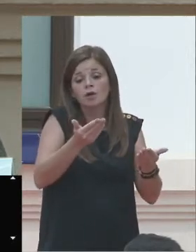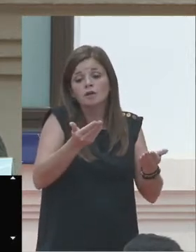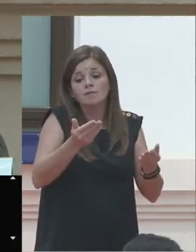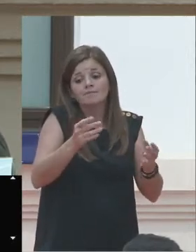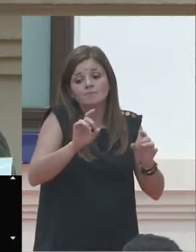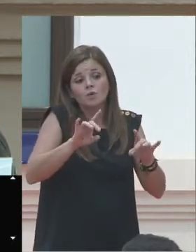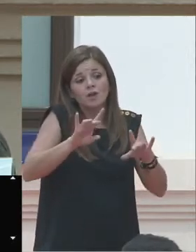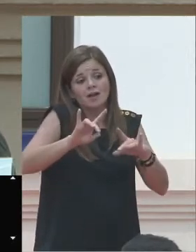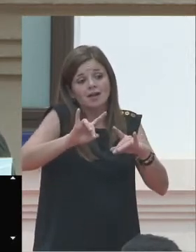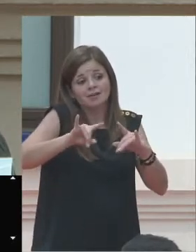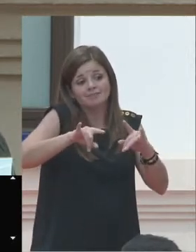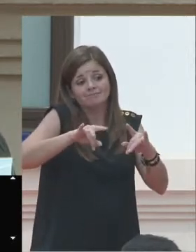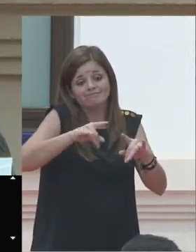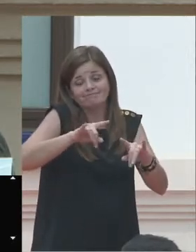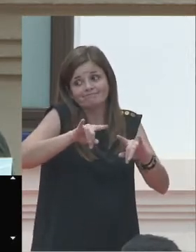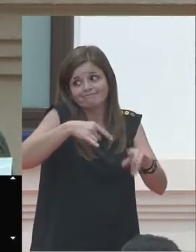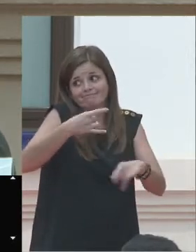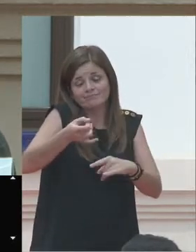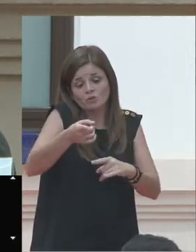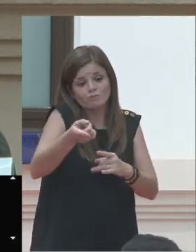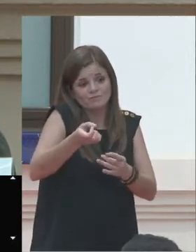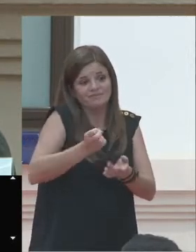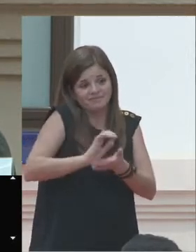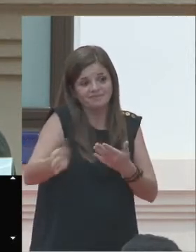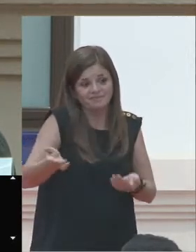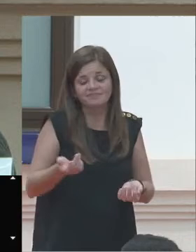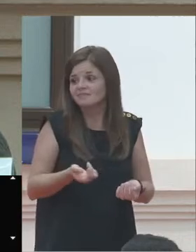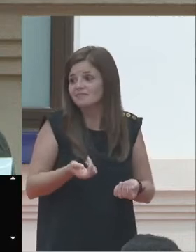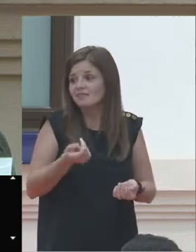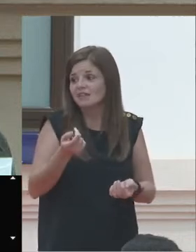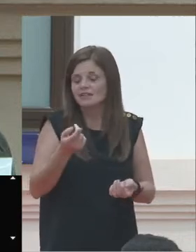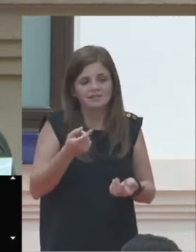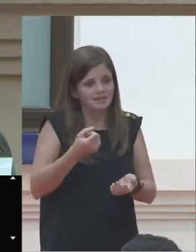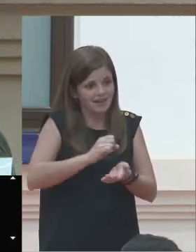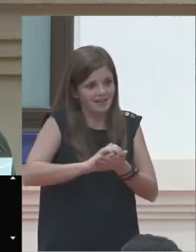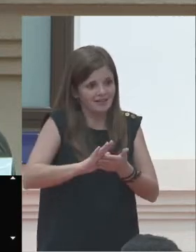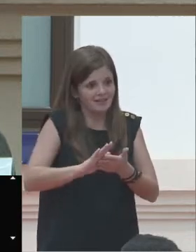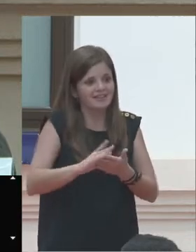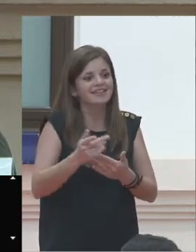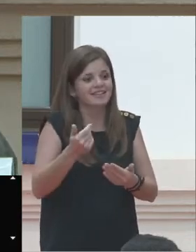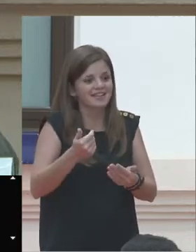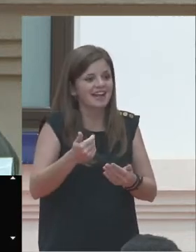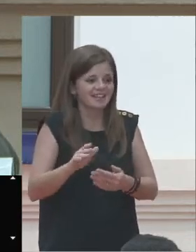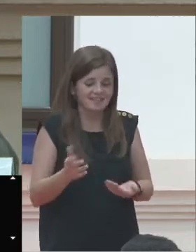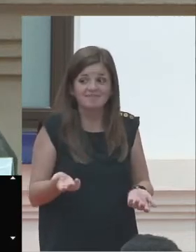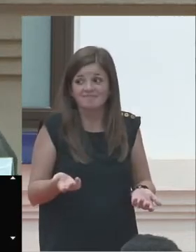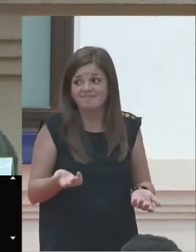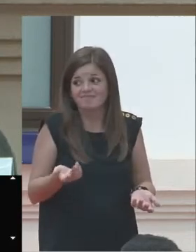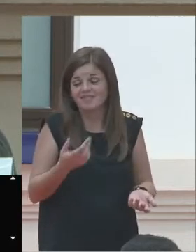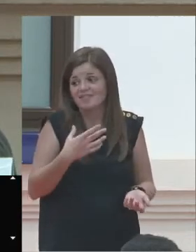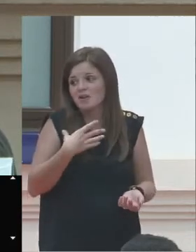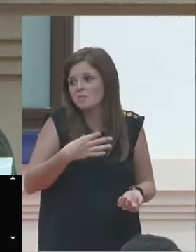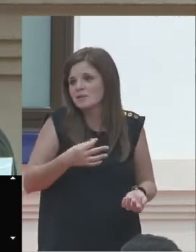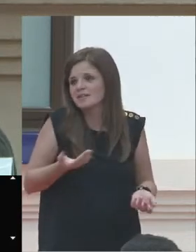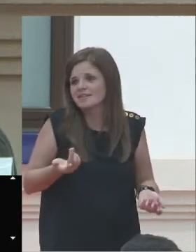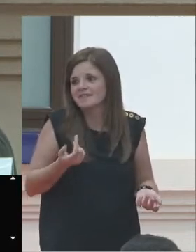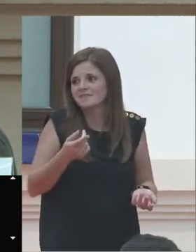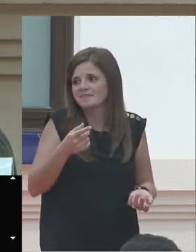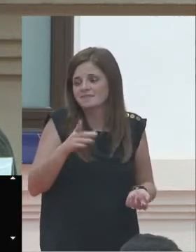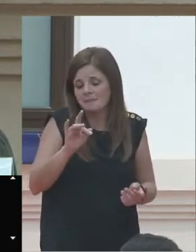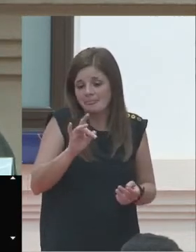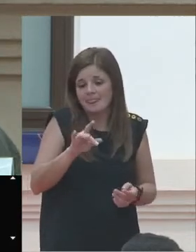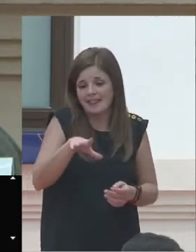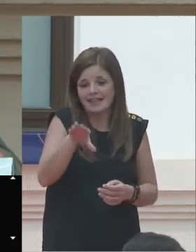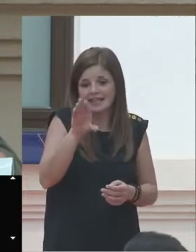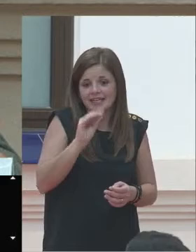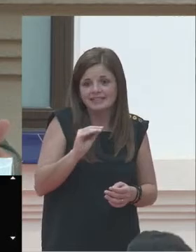digamos, es un problema de difícil solución. O sea, desde el punto de vista de la sensibilidad que uno tiene que tener con el cliente, es entendible y se afronta